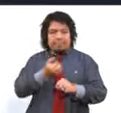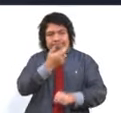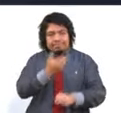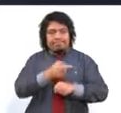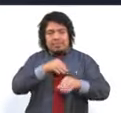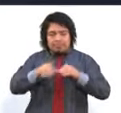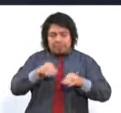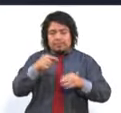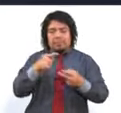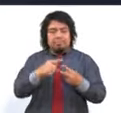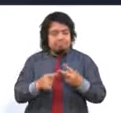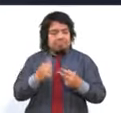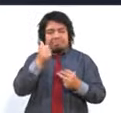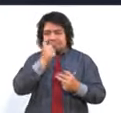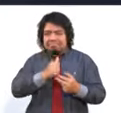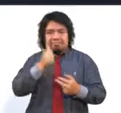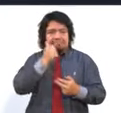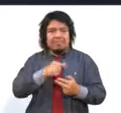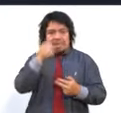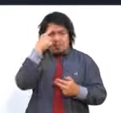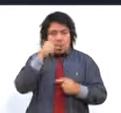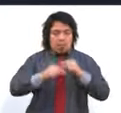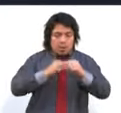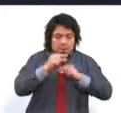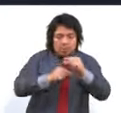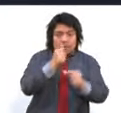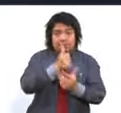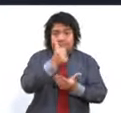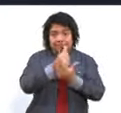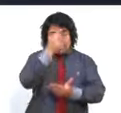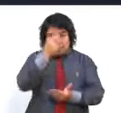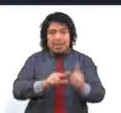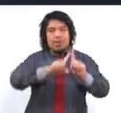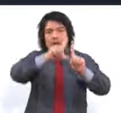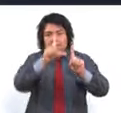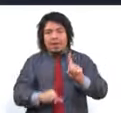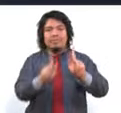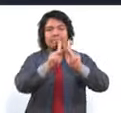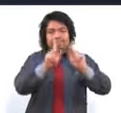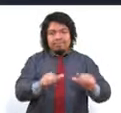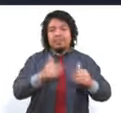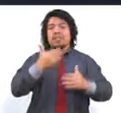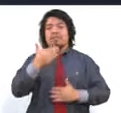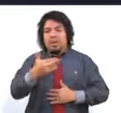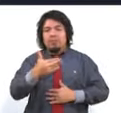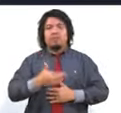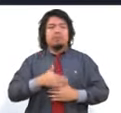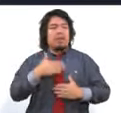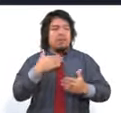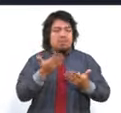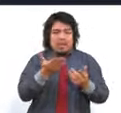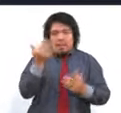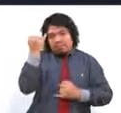esmero para contribuir a la pacificación del país mediante acciones concretas e innovadoras en